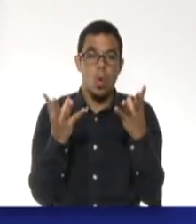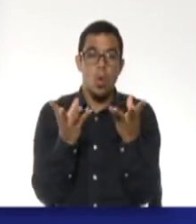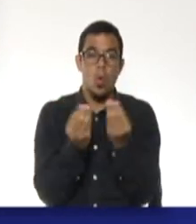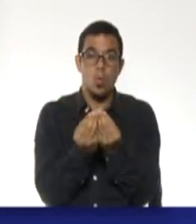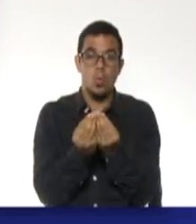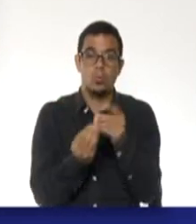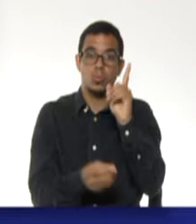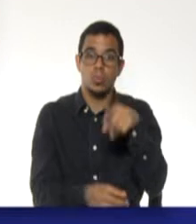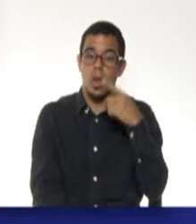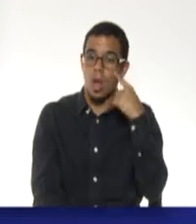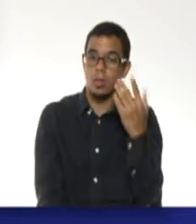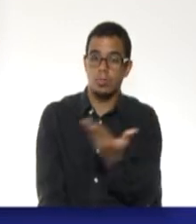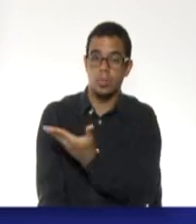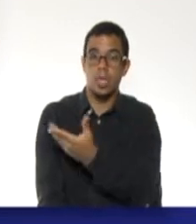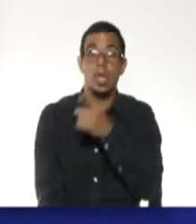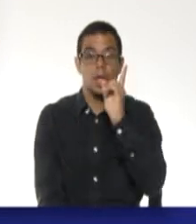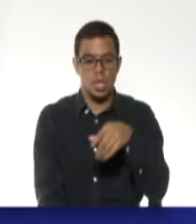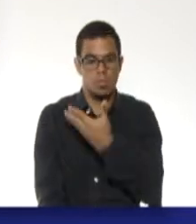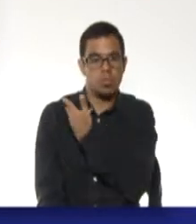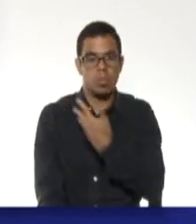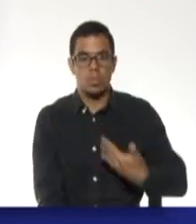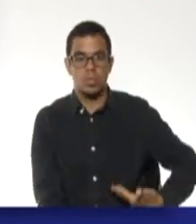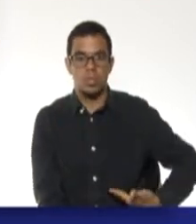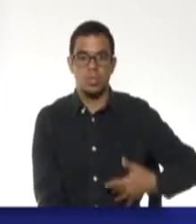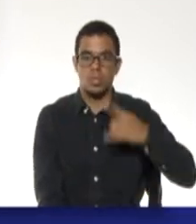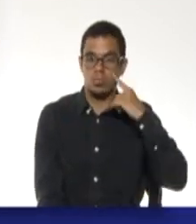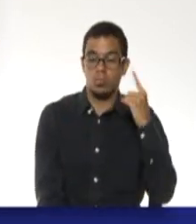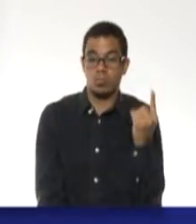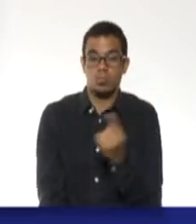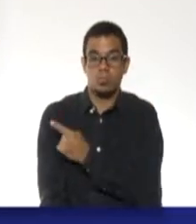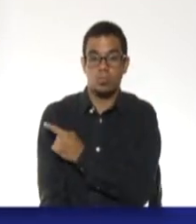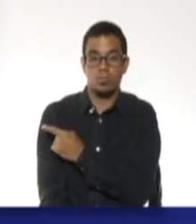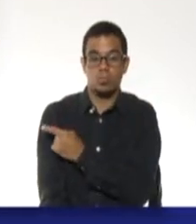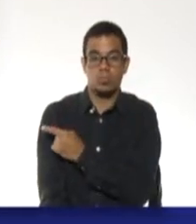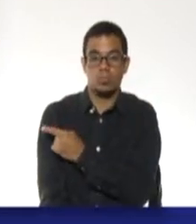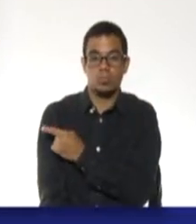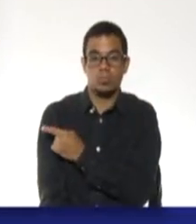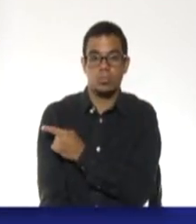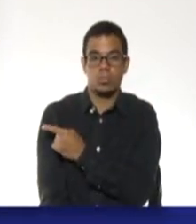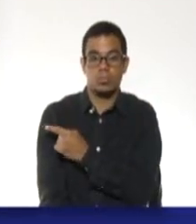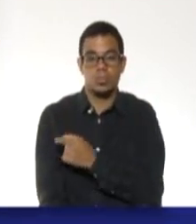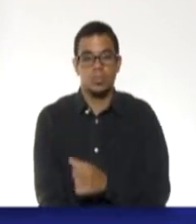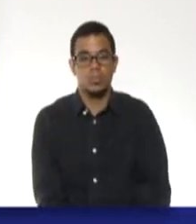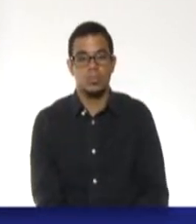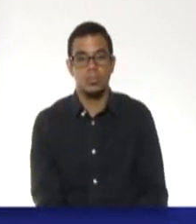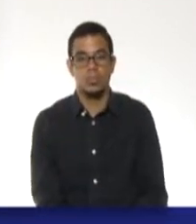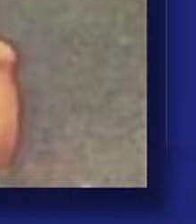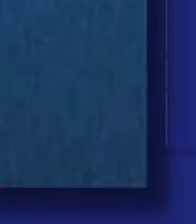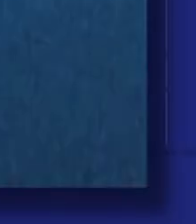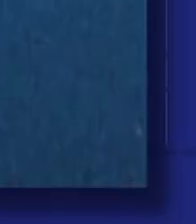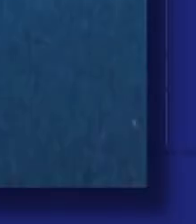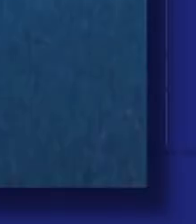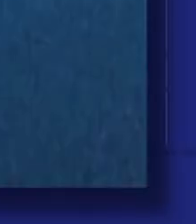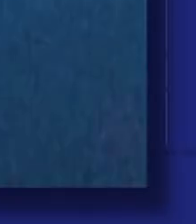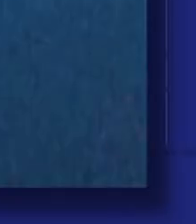Zamora, también fue presidente de Venezuela desde 1863 hasta